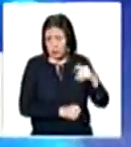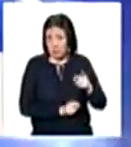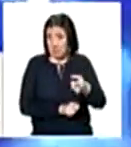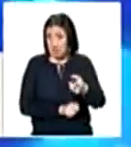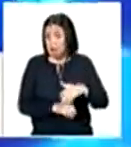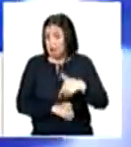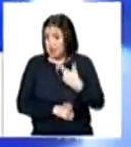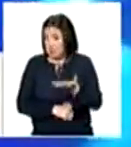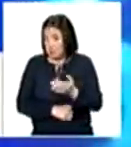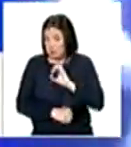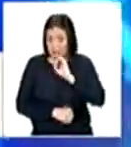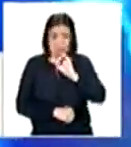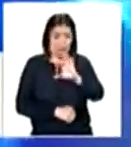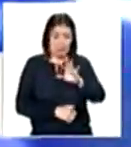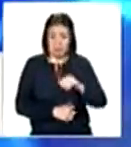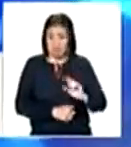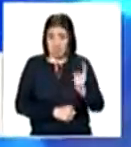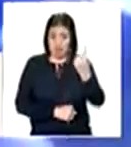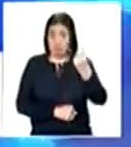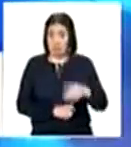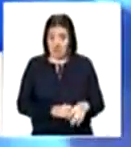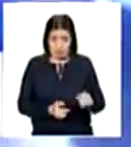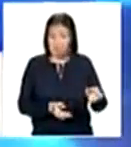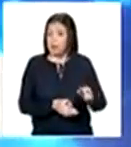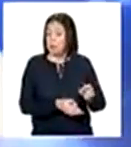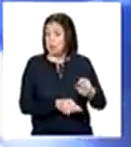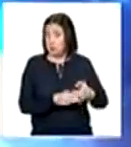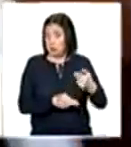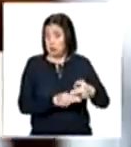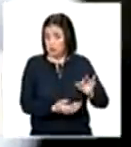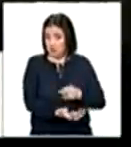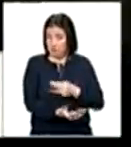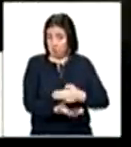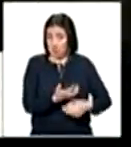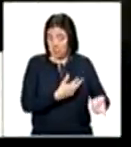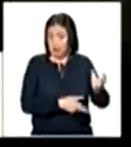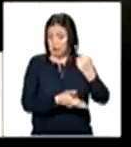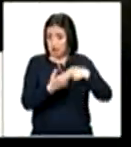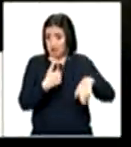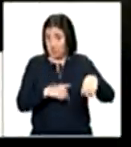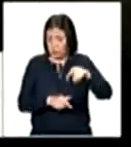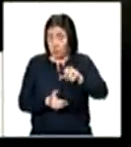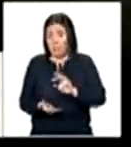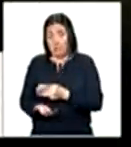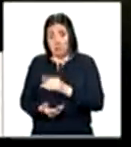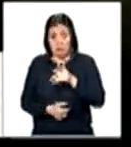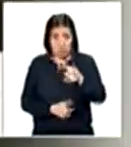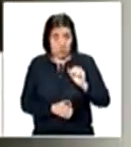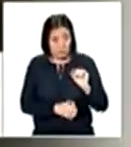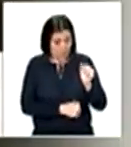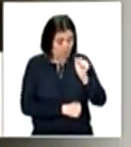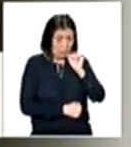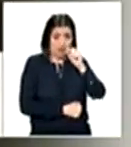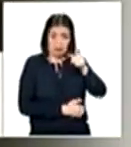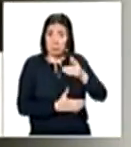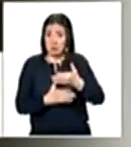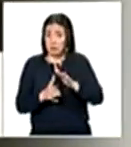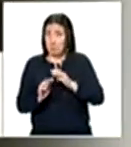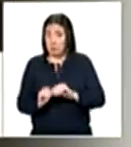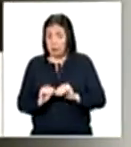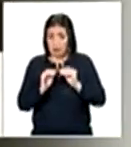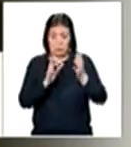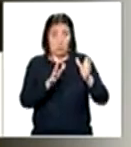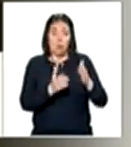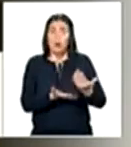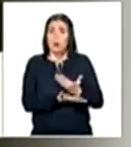Luego que se diera a conocer el primer tema que marcará el regreso del artista a la música, el intérprete de La Bikina compartió la portada